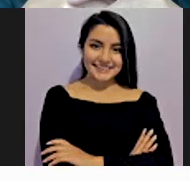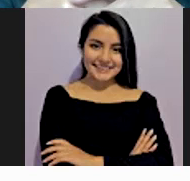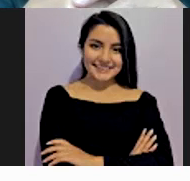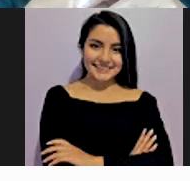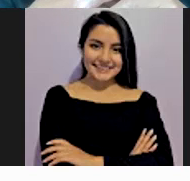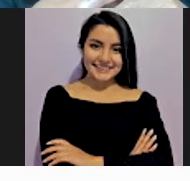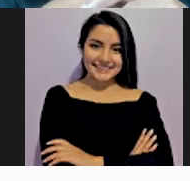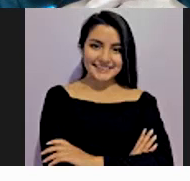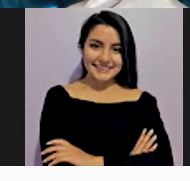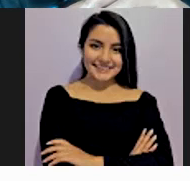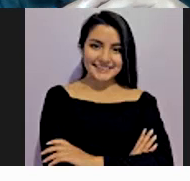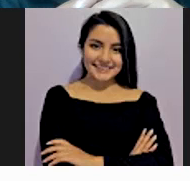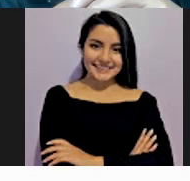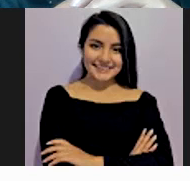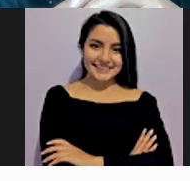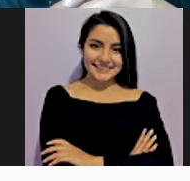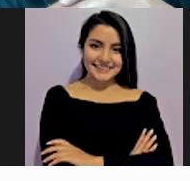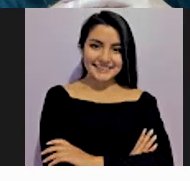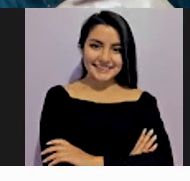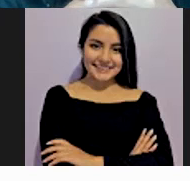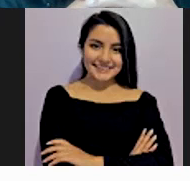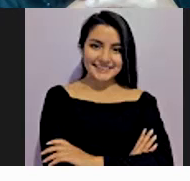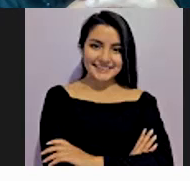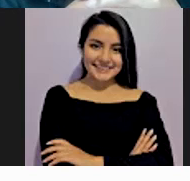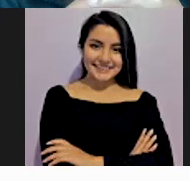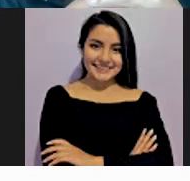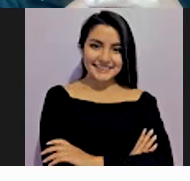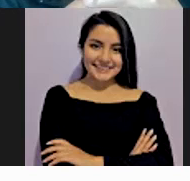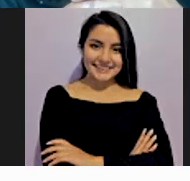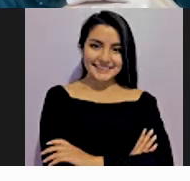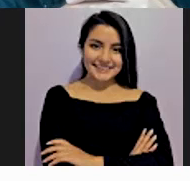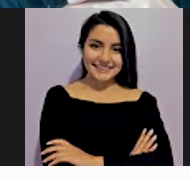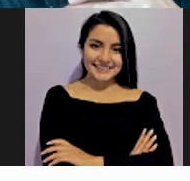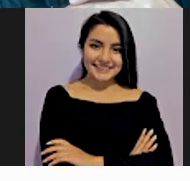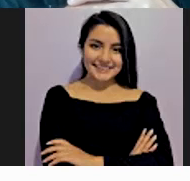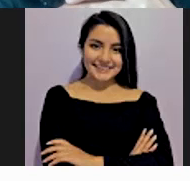el otro que es de ecología, algunas cosas, ¿sí? Y otras con Edgar